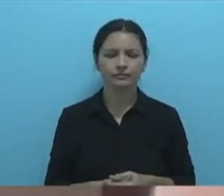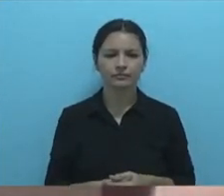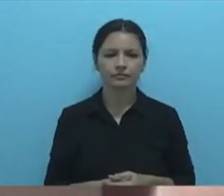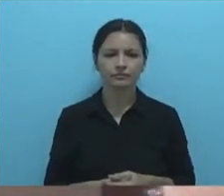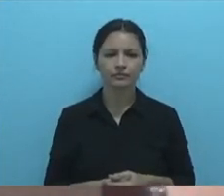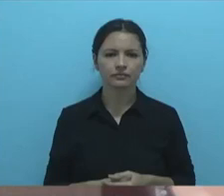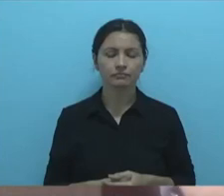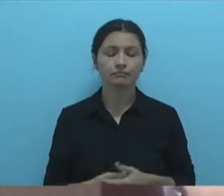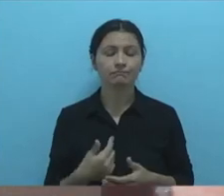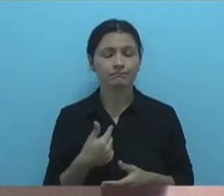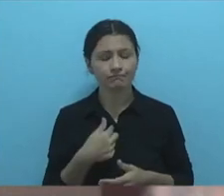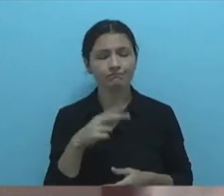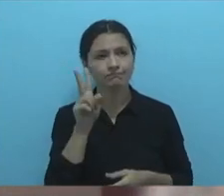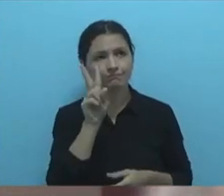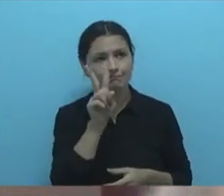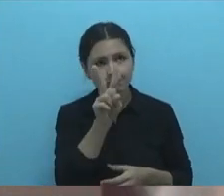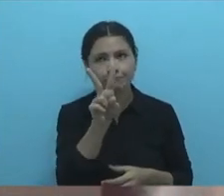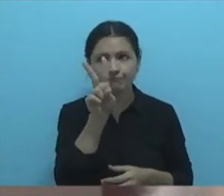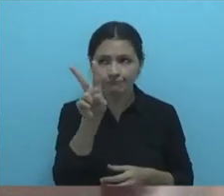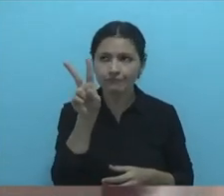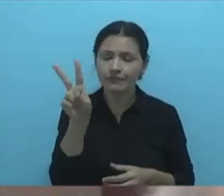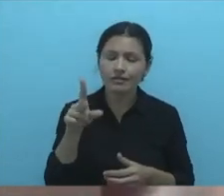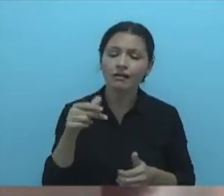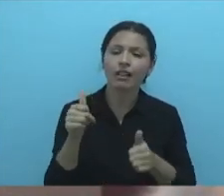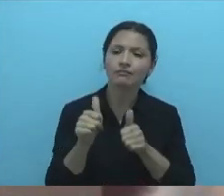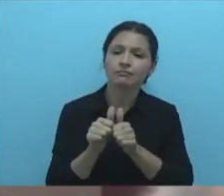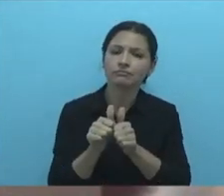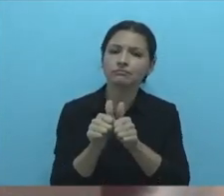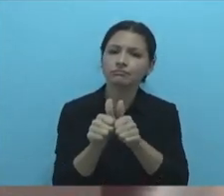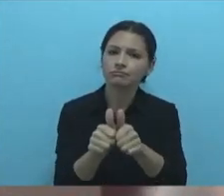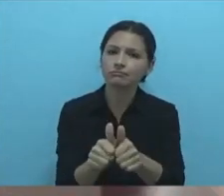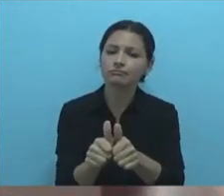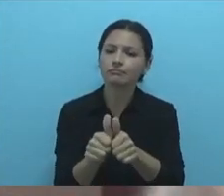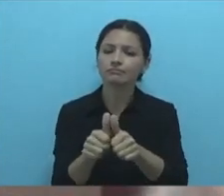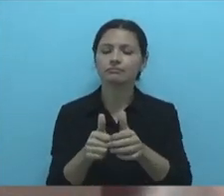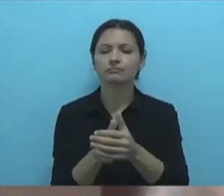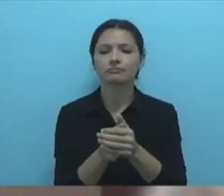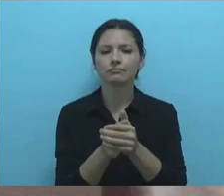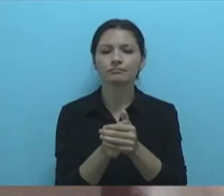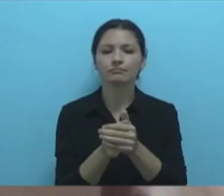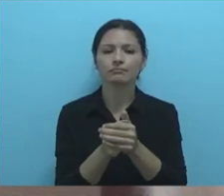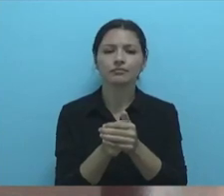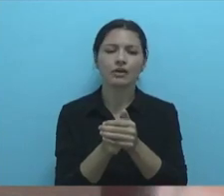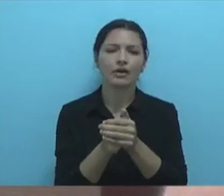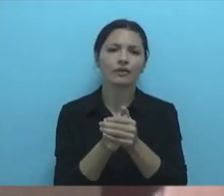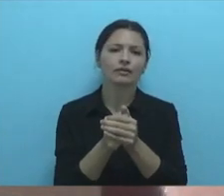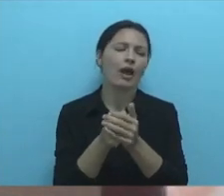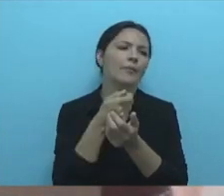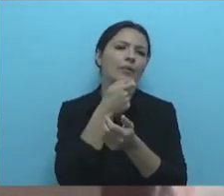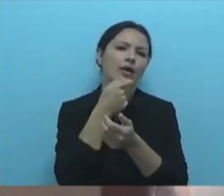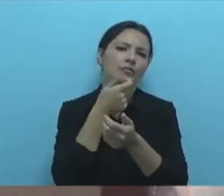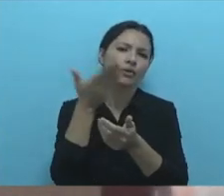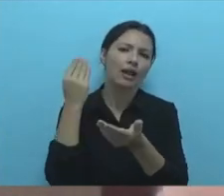las hemos visto la hemos acompañado porque cuando le tocó a Silvia Burger